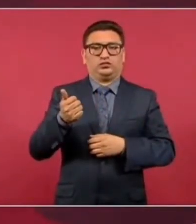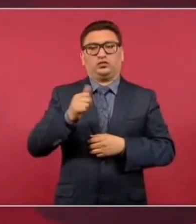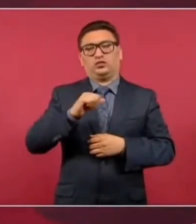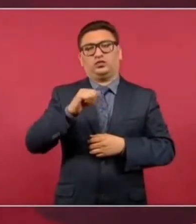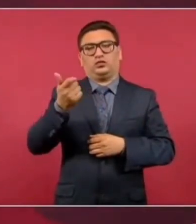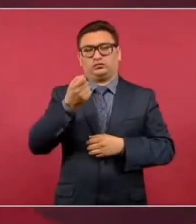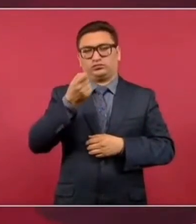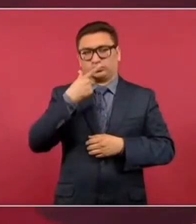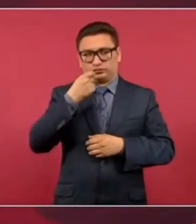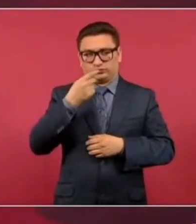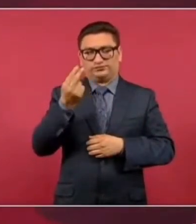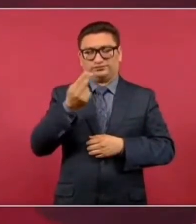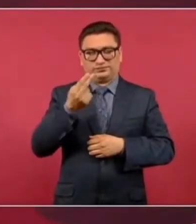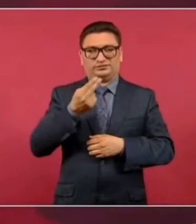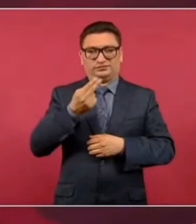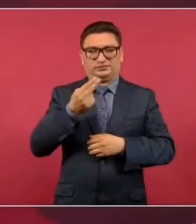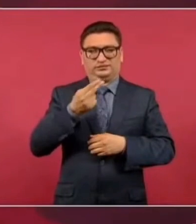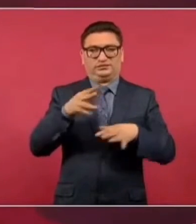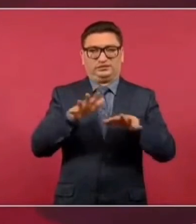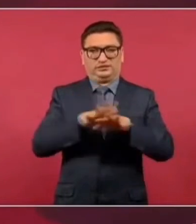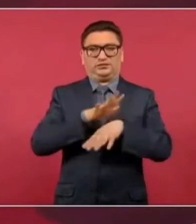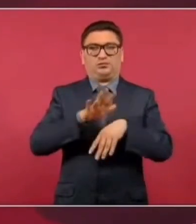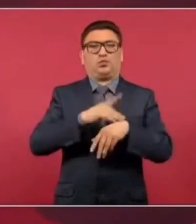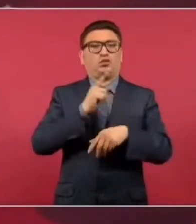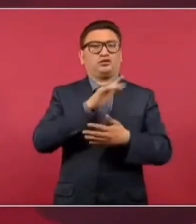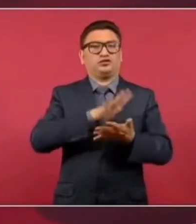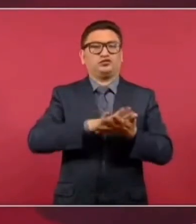analgésico. Se escaseó